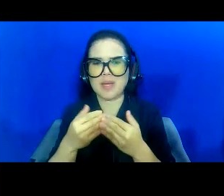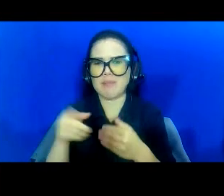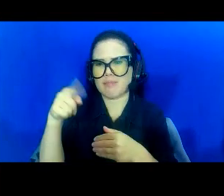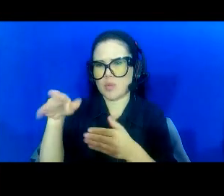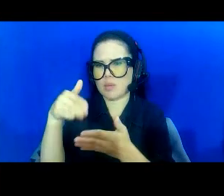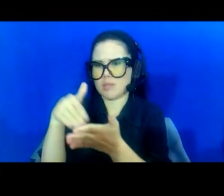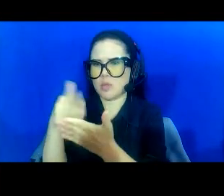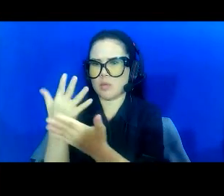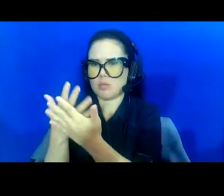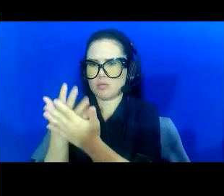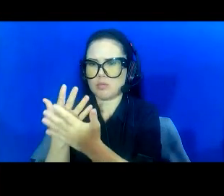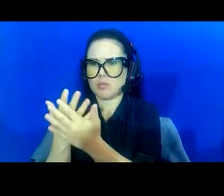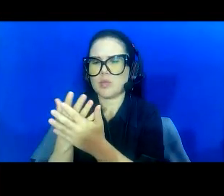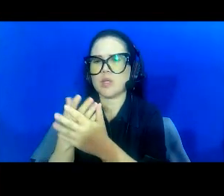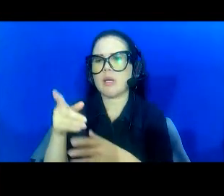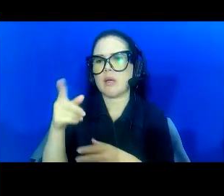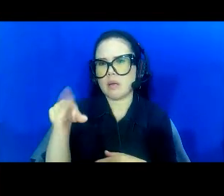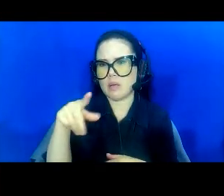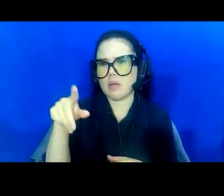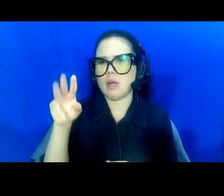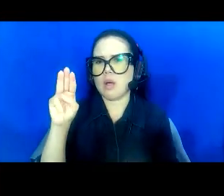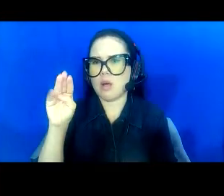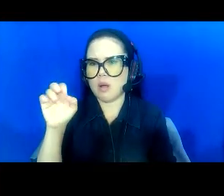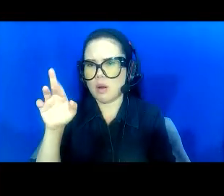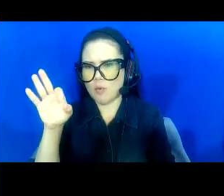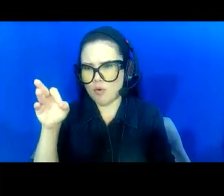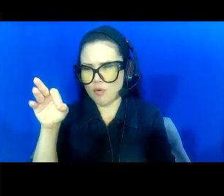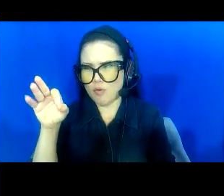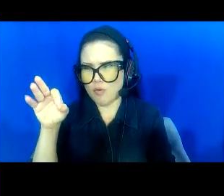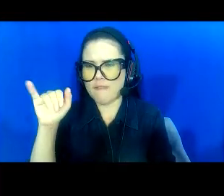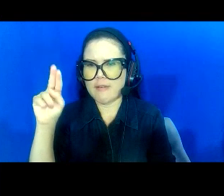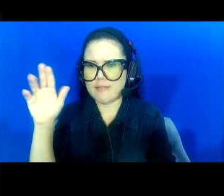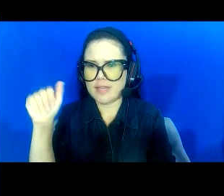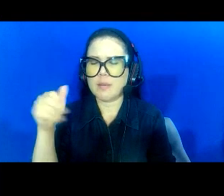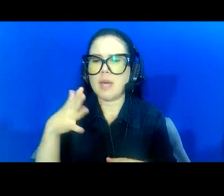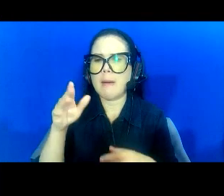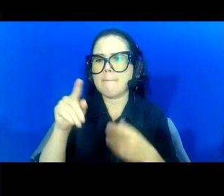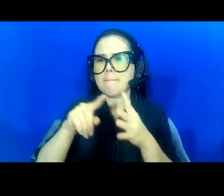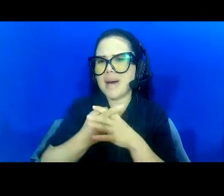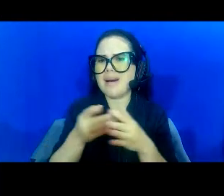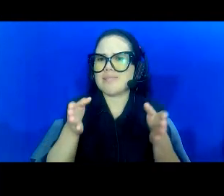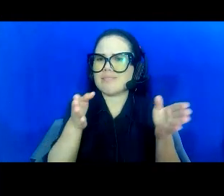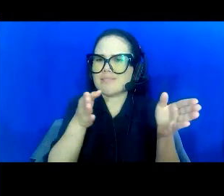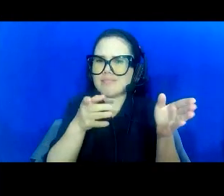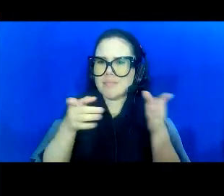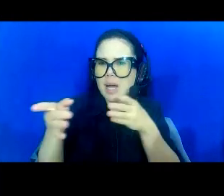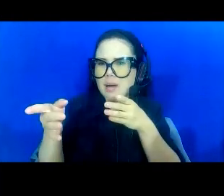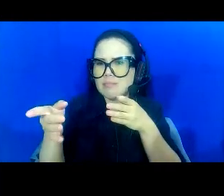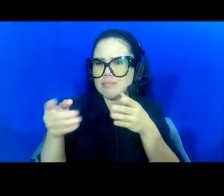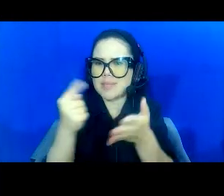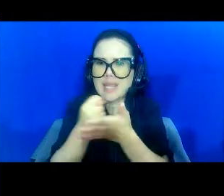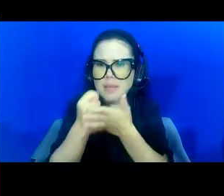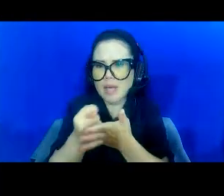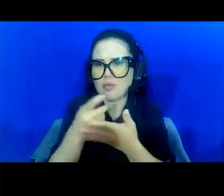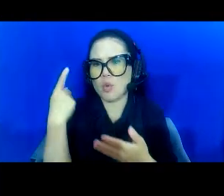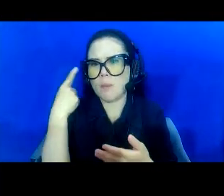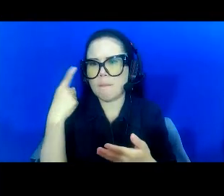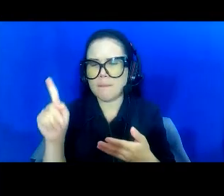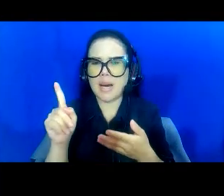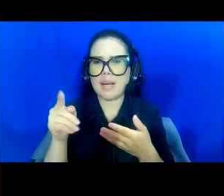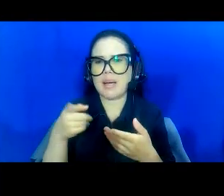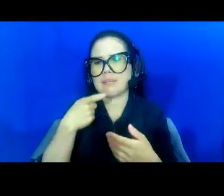buprenorfina. En aquel momento, para manejar la retirada opioides, no era extensivo a continuar con el tratamiento. Del mismo modo,